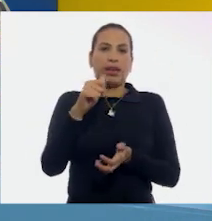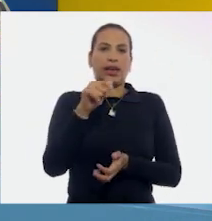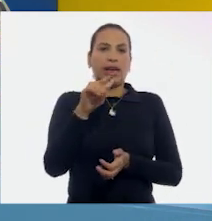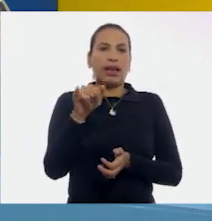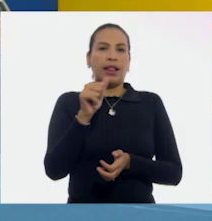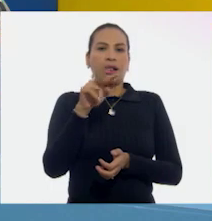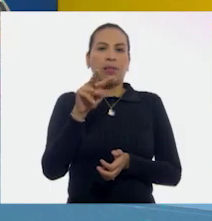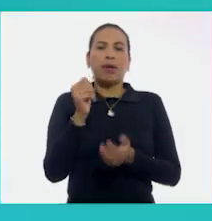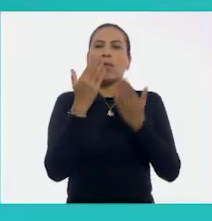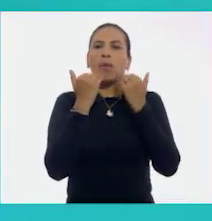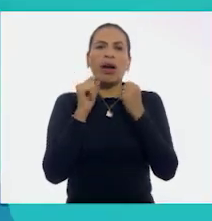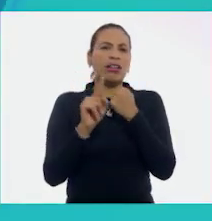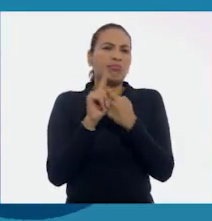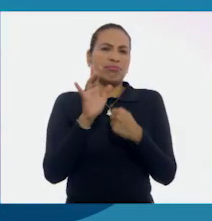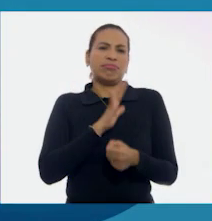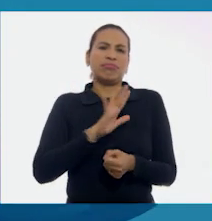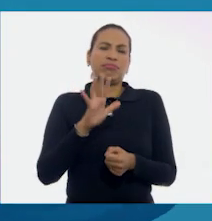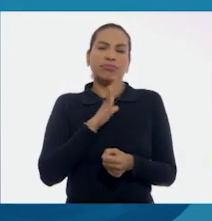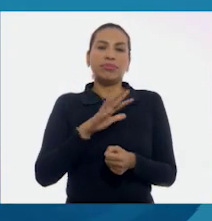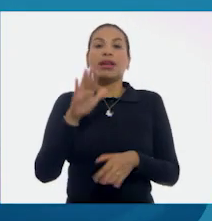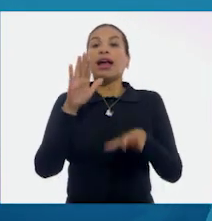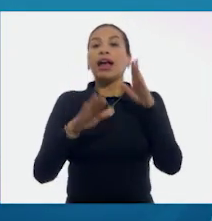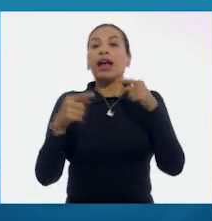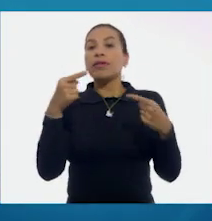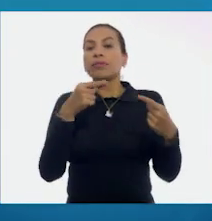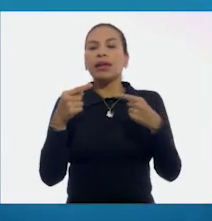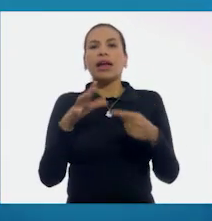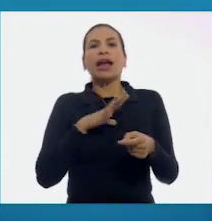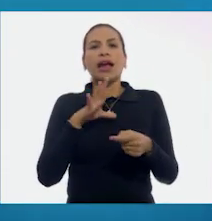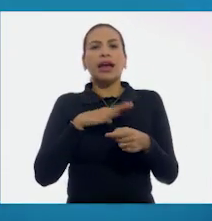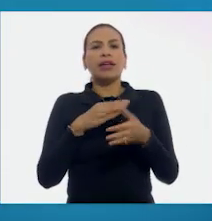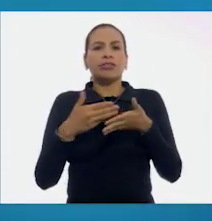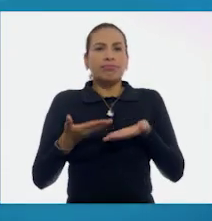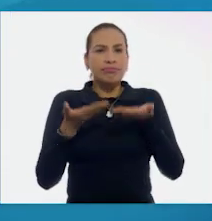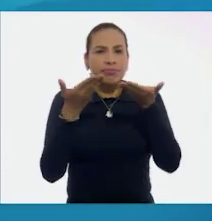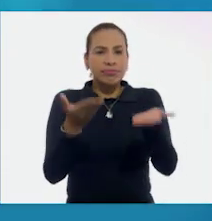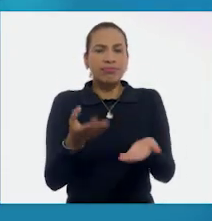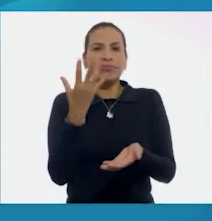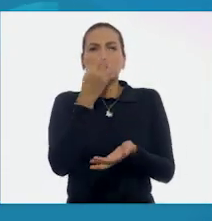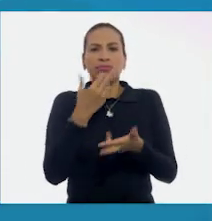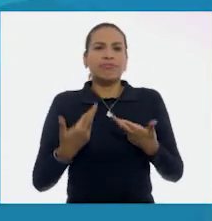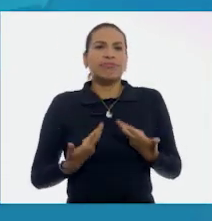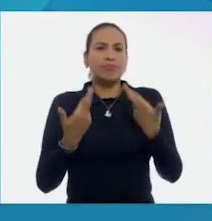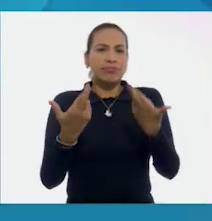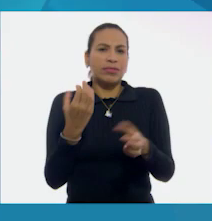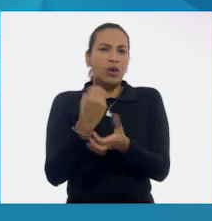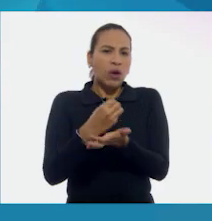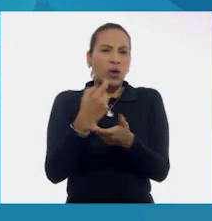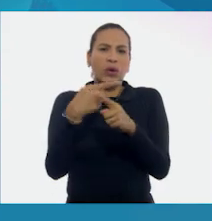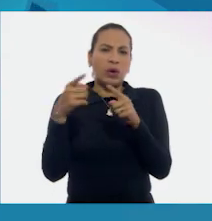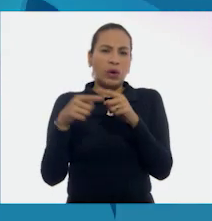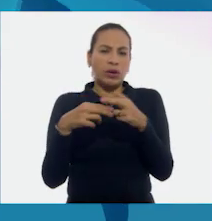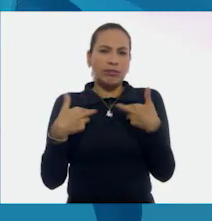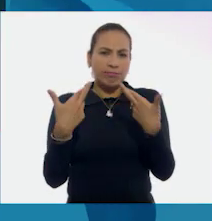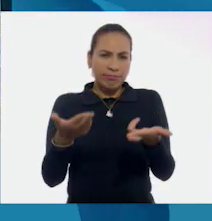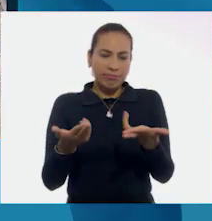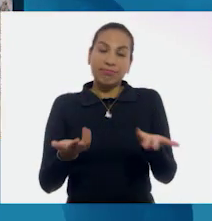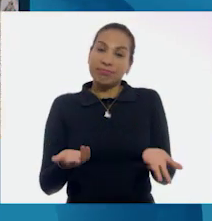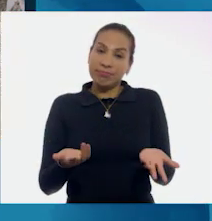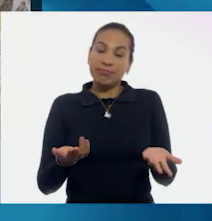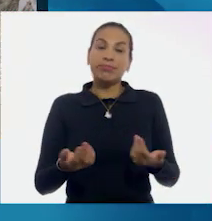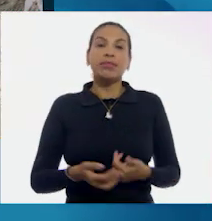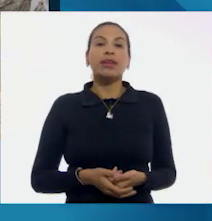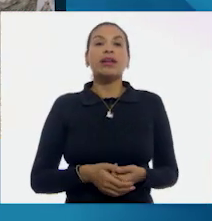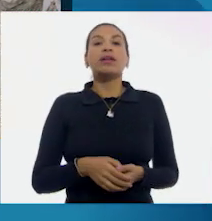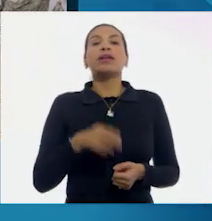enfrentó resistencias. Incluso, en algunas ocasiones, recibieron metales preciosos como regalo. ¡Wow!